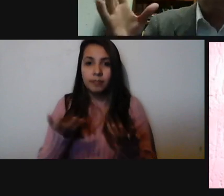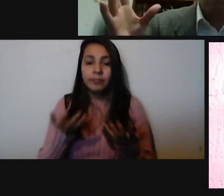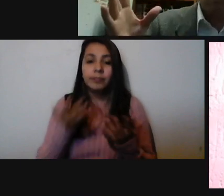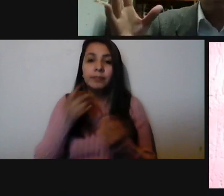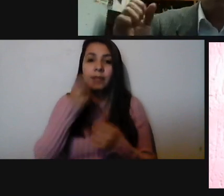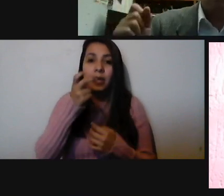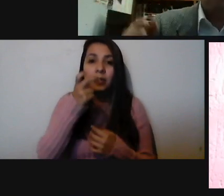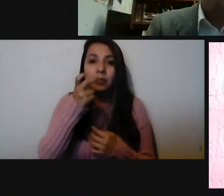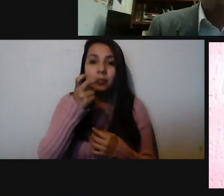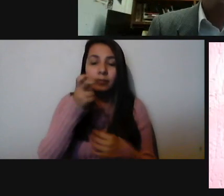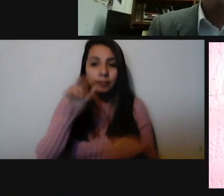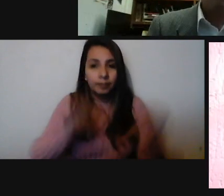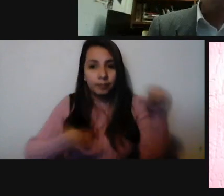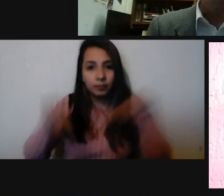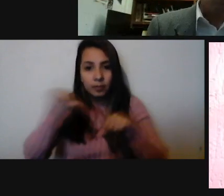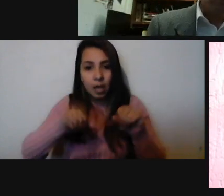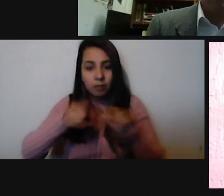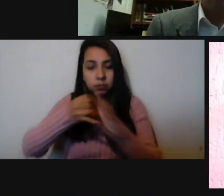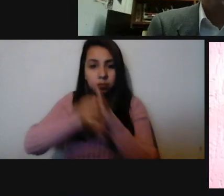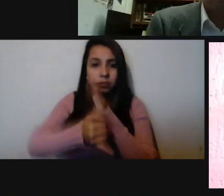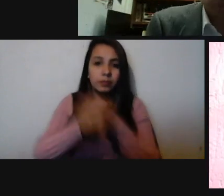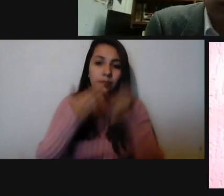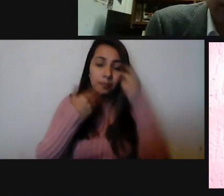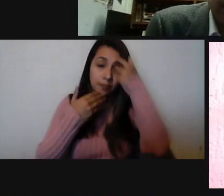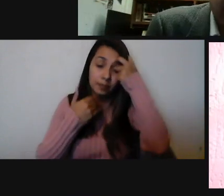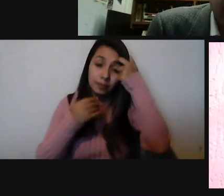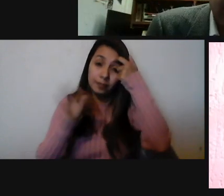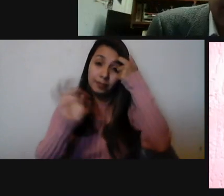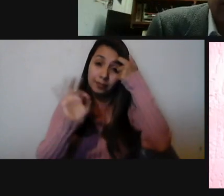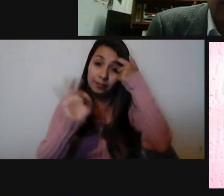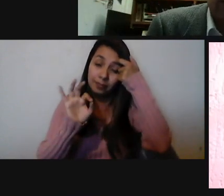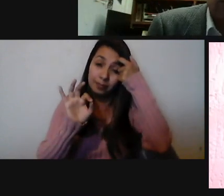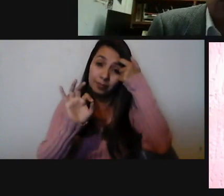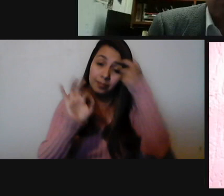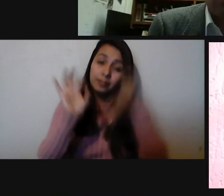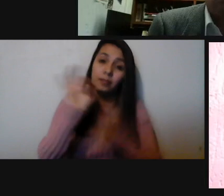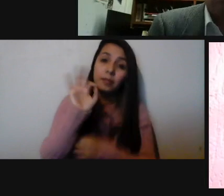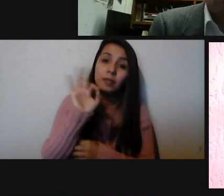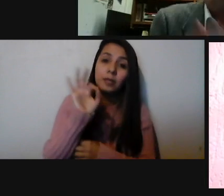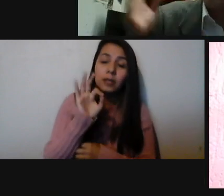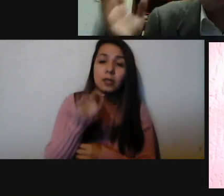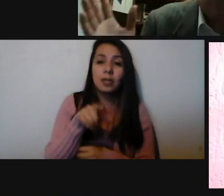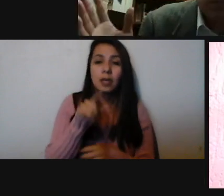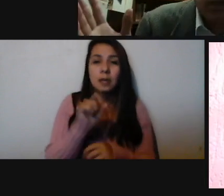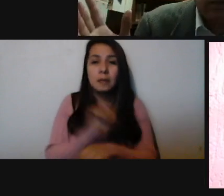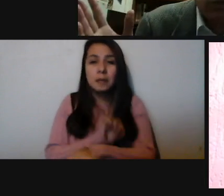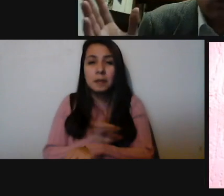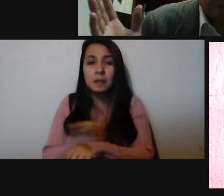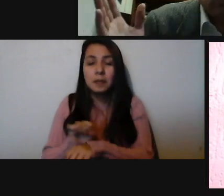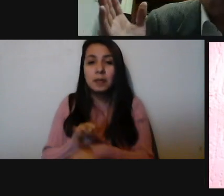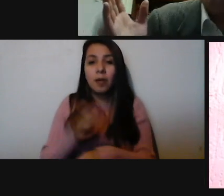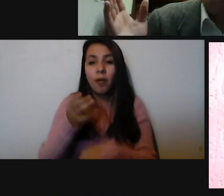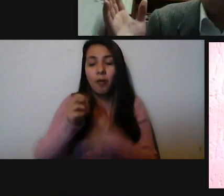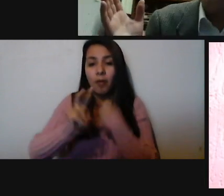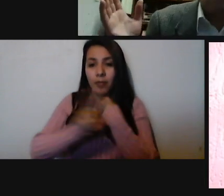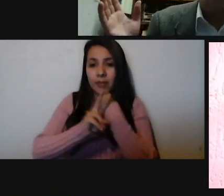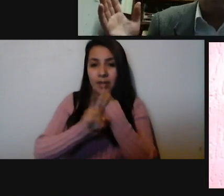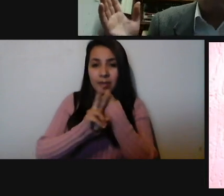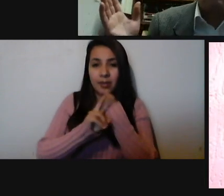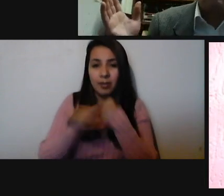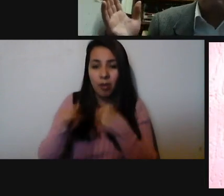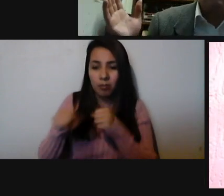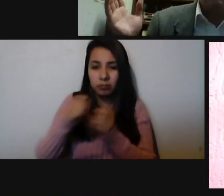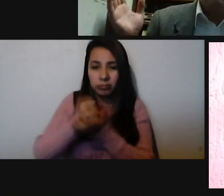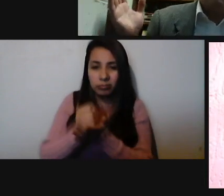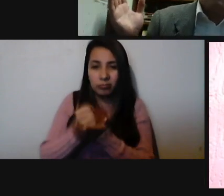cuando publica sus primeras obras. Entonces, no hay esa caracterización química importante, quizás alguna cromatografía en capa fina o